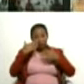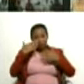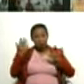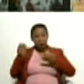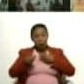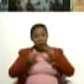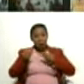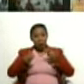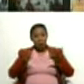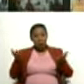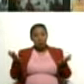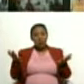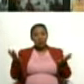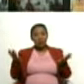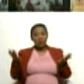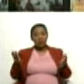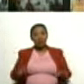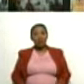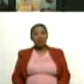A ver cómo es la cosa.